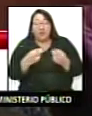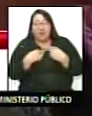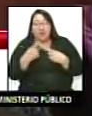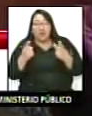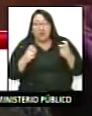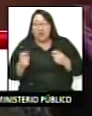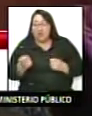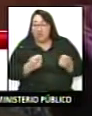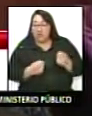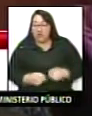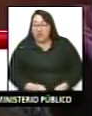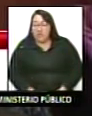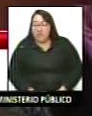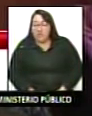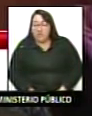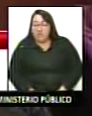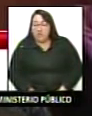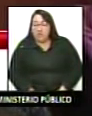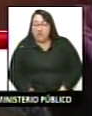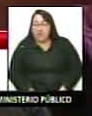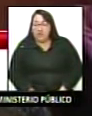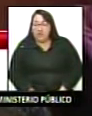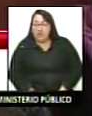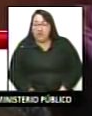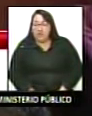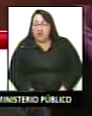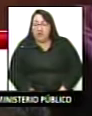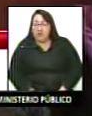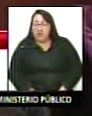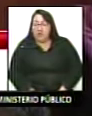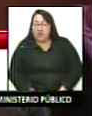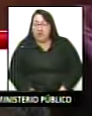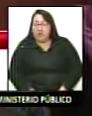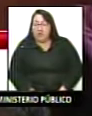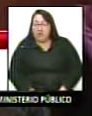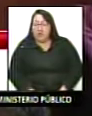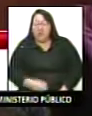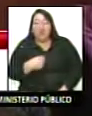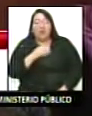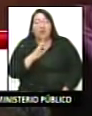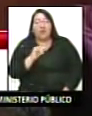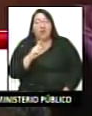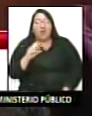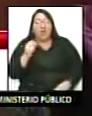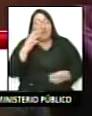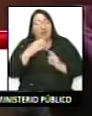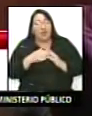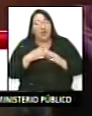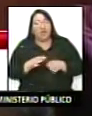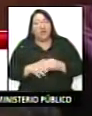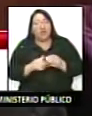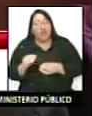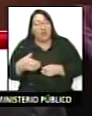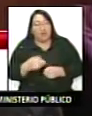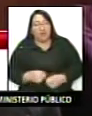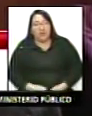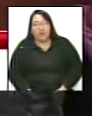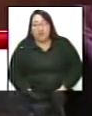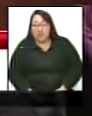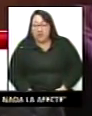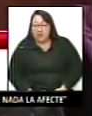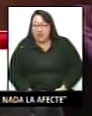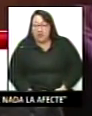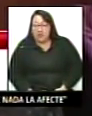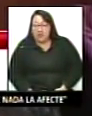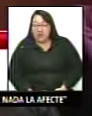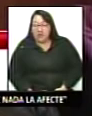comercial de Sustainable Fishery Trade, también como bióloga marina, y veo mucho la parte responsabilidad en la parte de la pesca, ¿no? Nos falta mucho en la